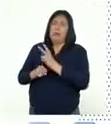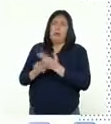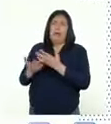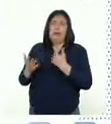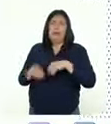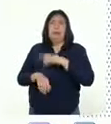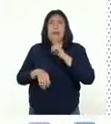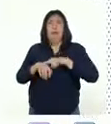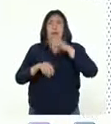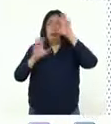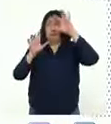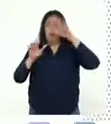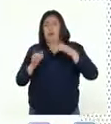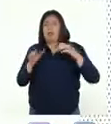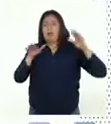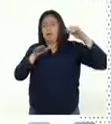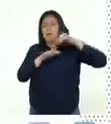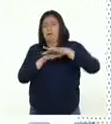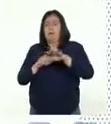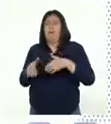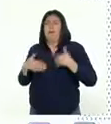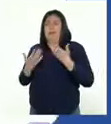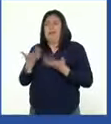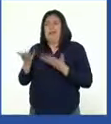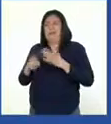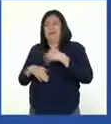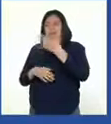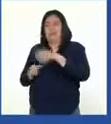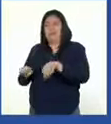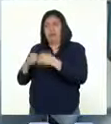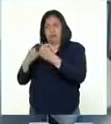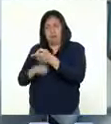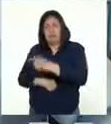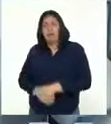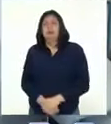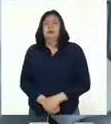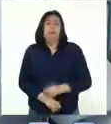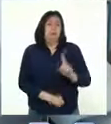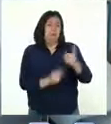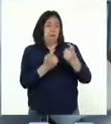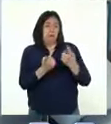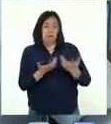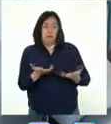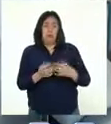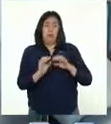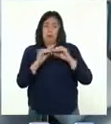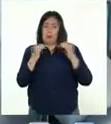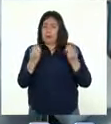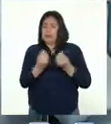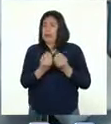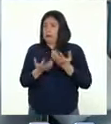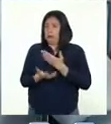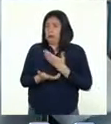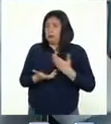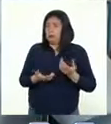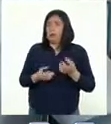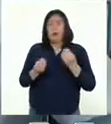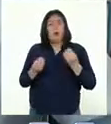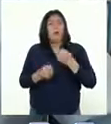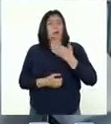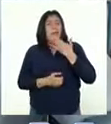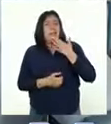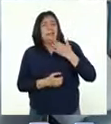los fenómenos naturales que podrían causar desastres? Me preguntan cuáles son las instituciones o